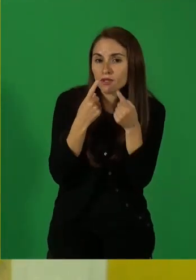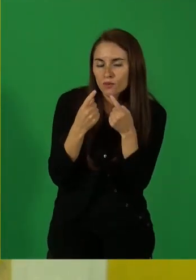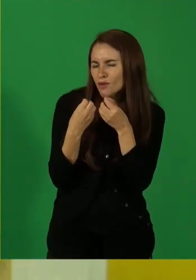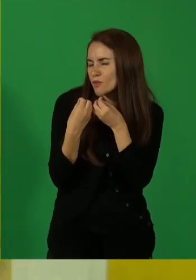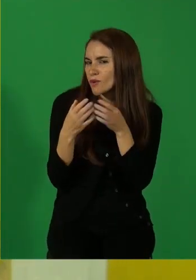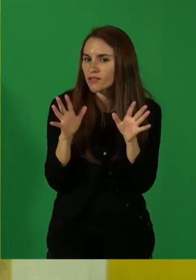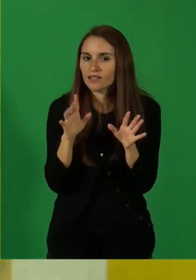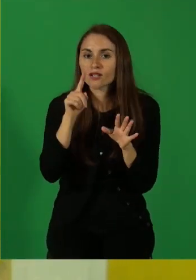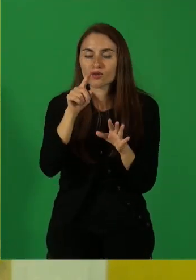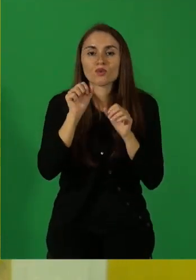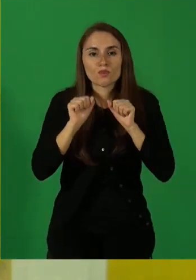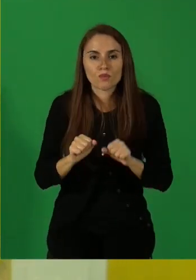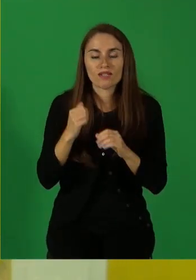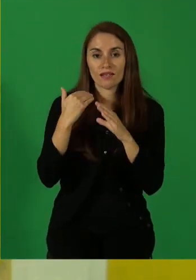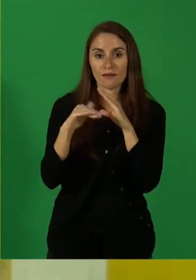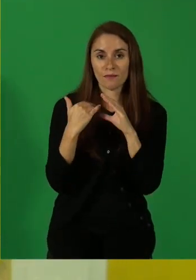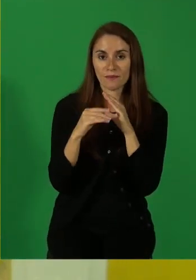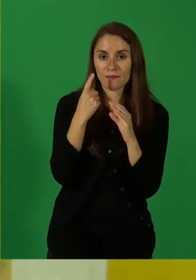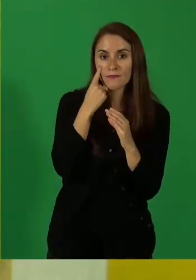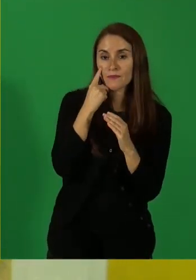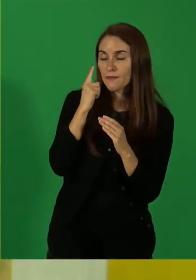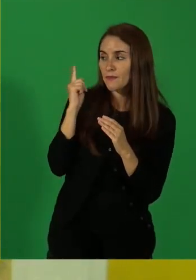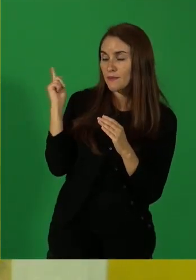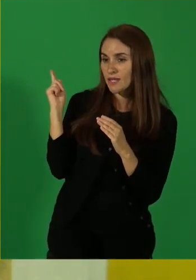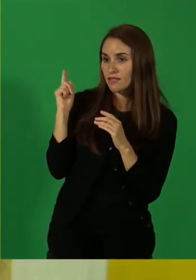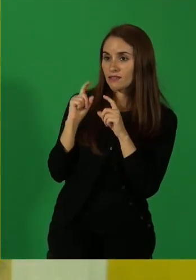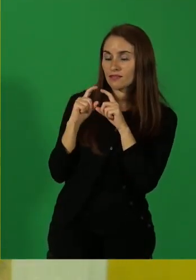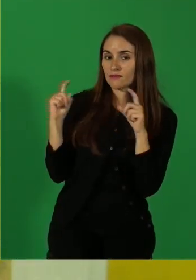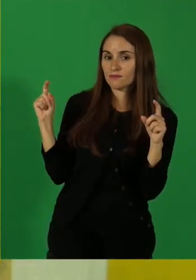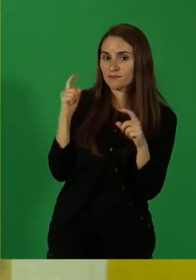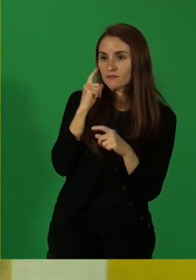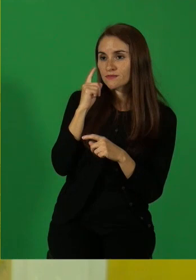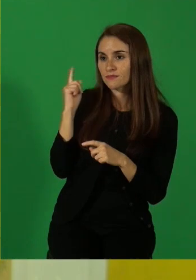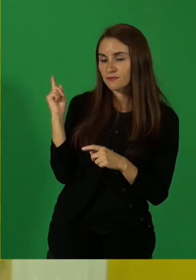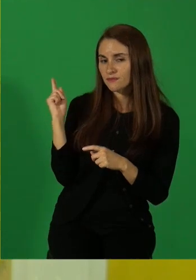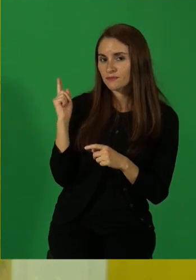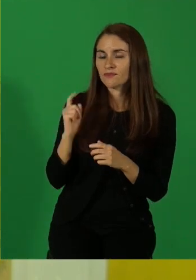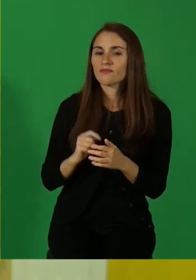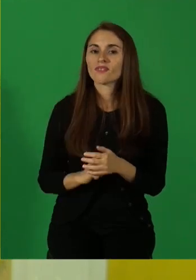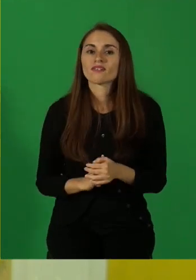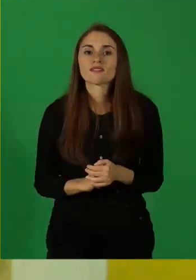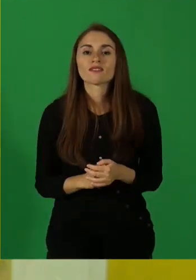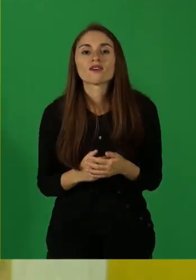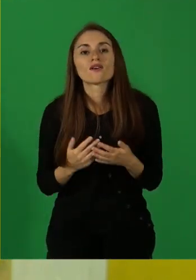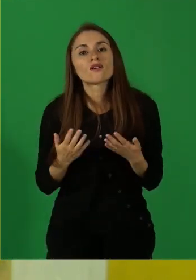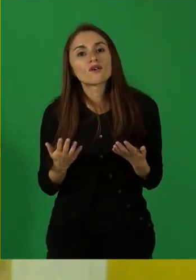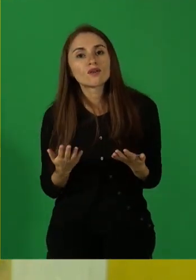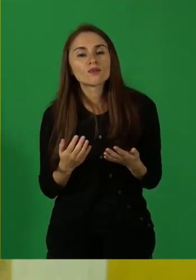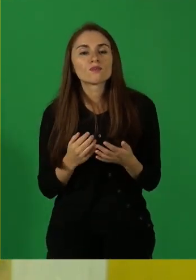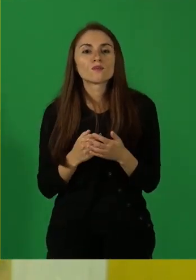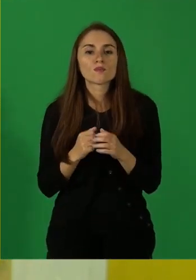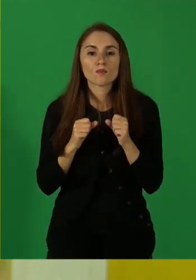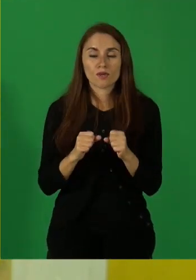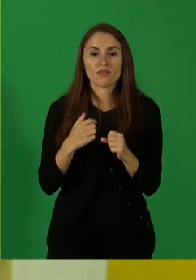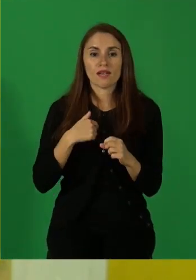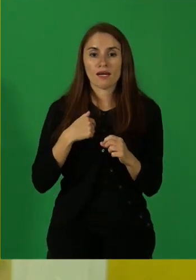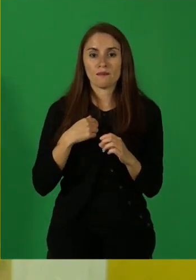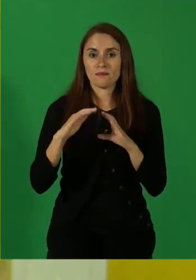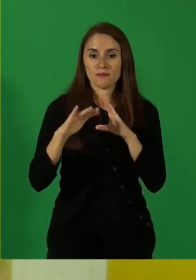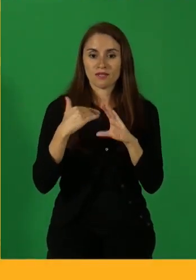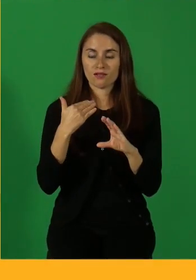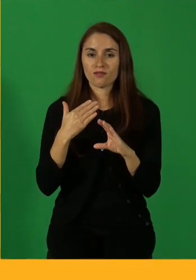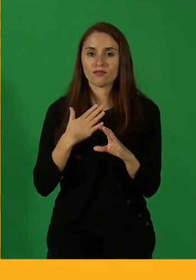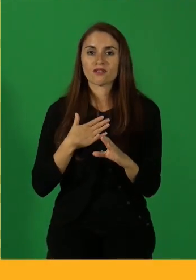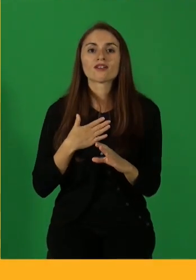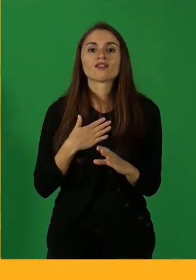puedes escribir al mail que puede estar apareciendo ahora en un GC o también a mi correo electrónico